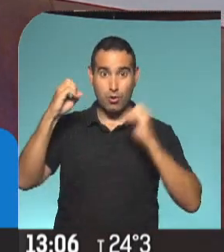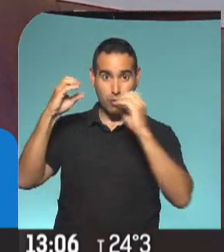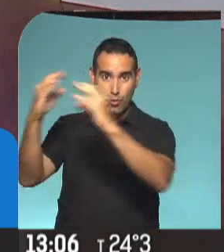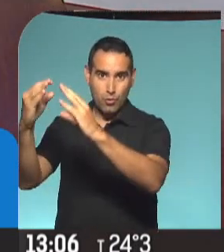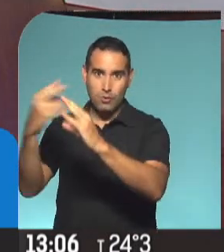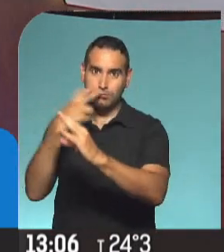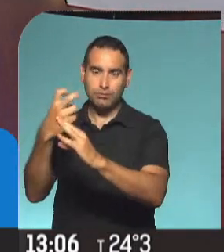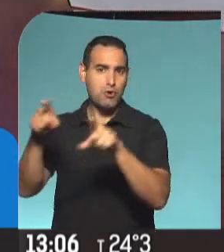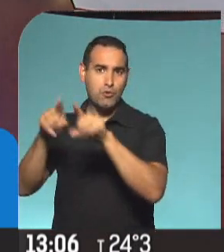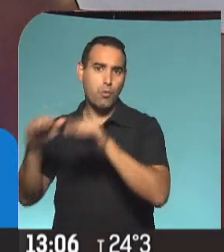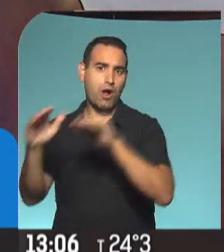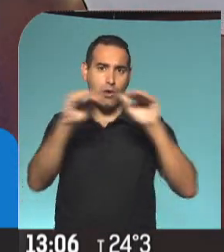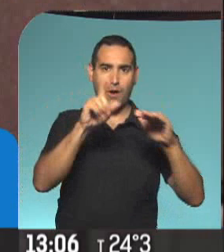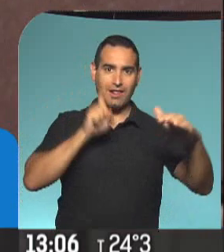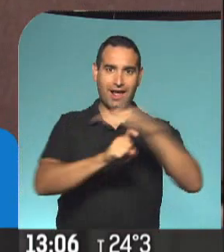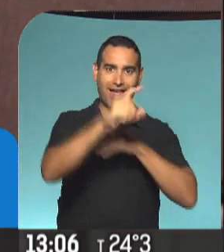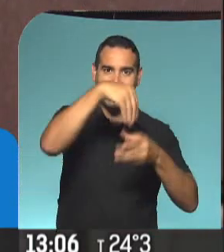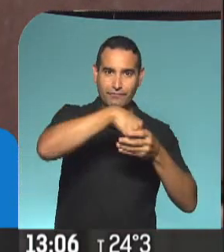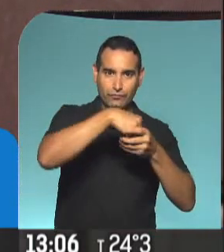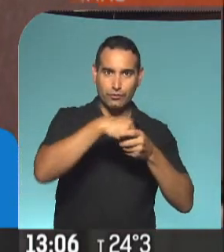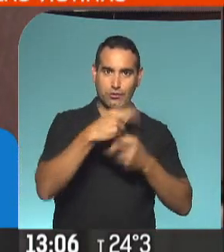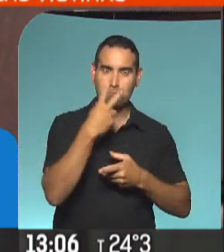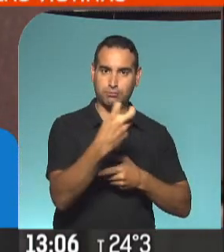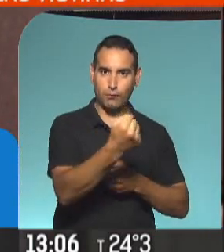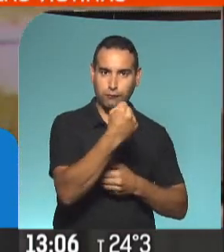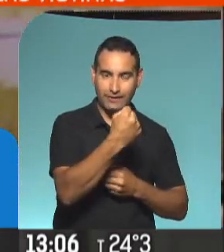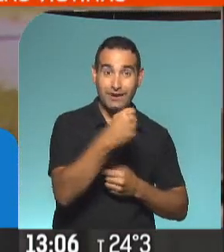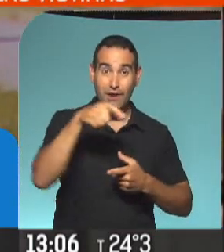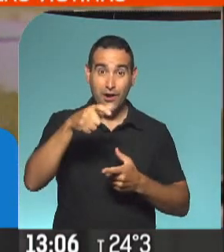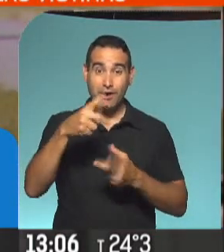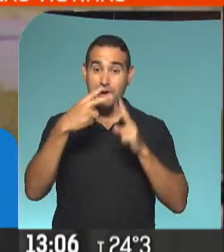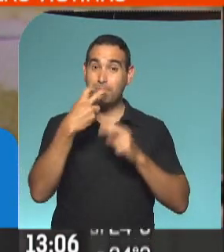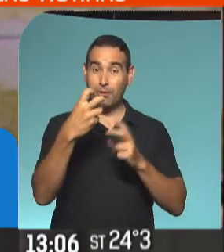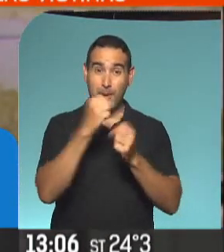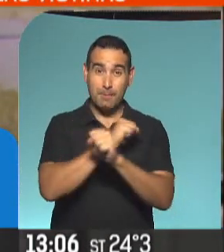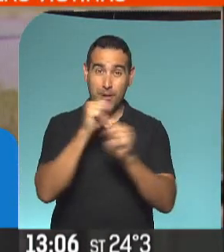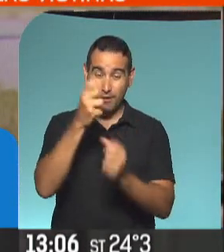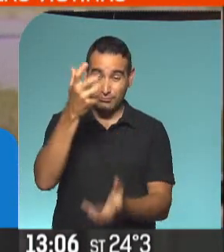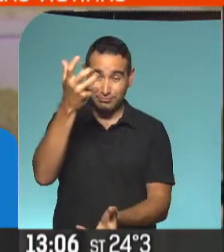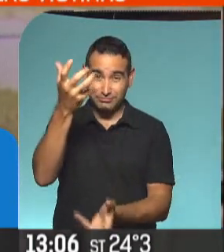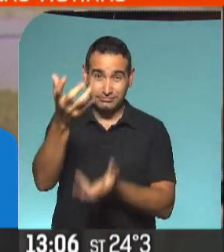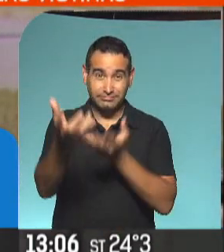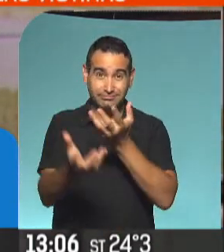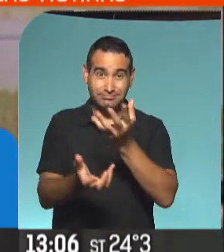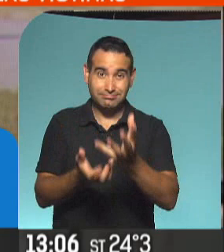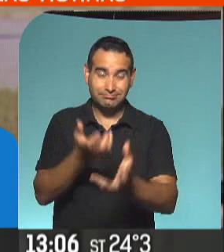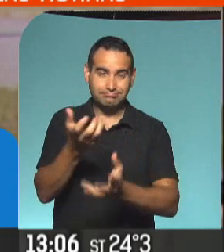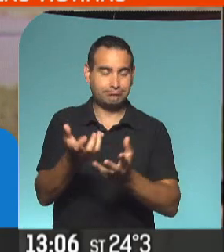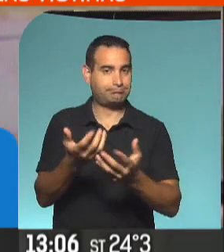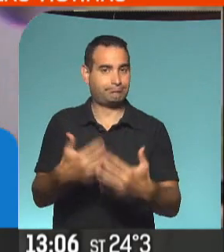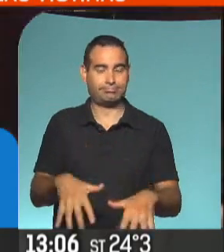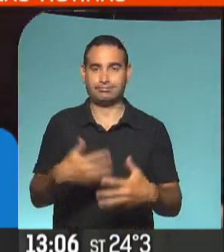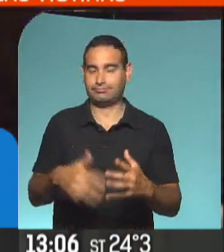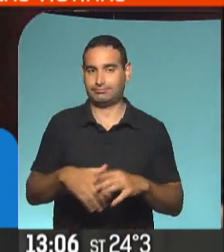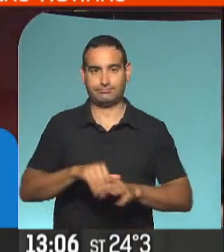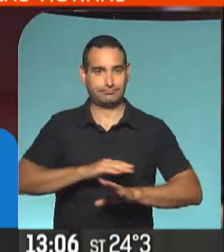capacidad. Cuando eso se incendia y arma estos cortocircuitos, esos arcos voltaicos, es una situación